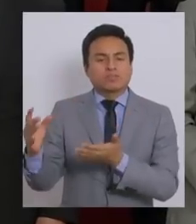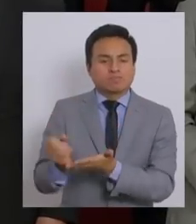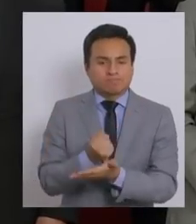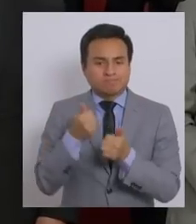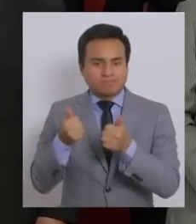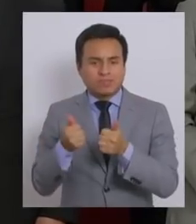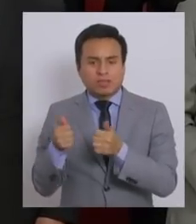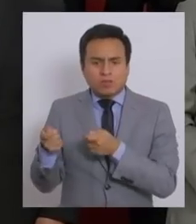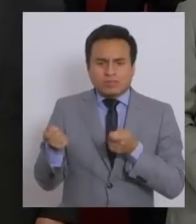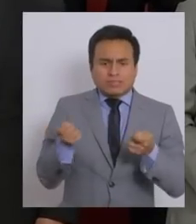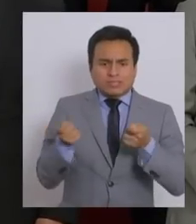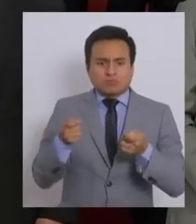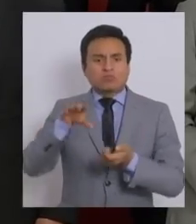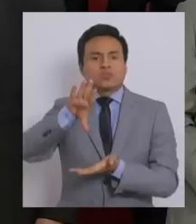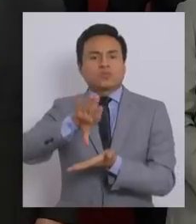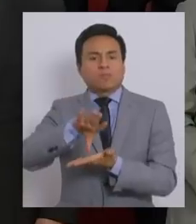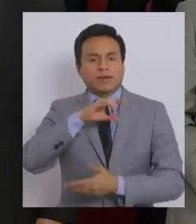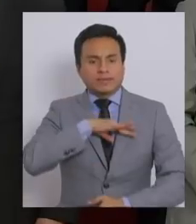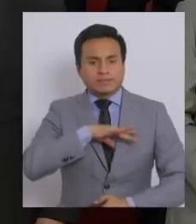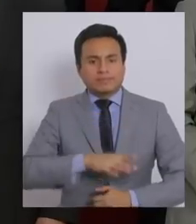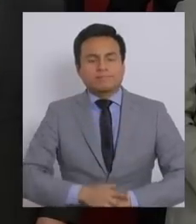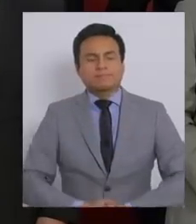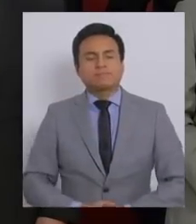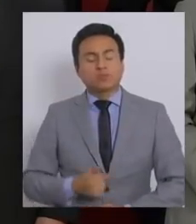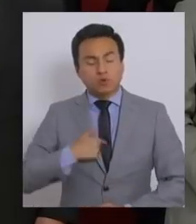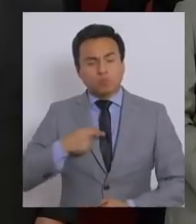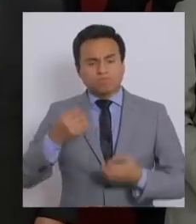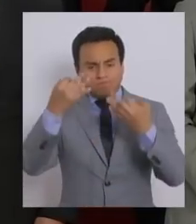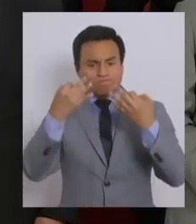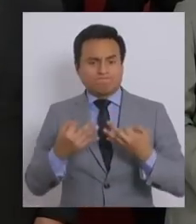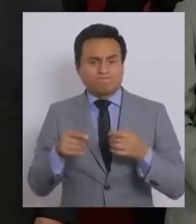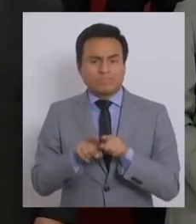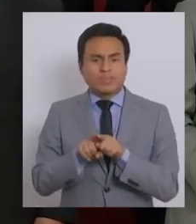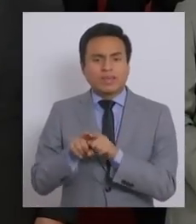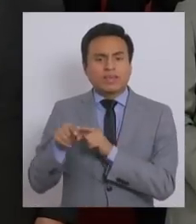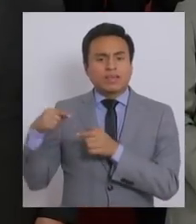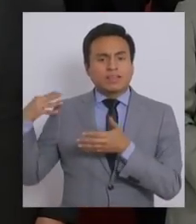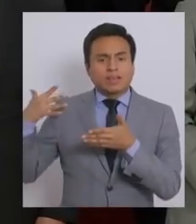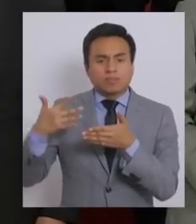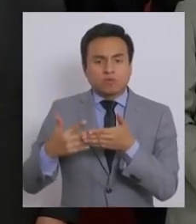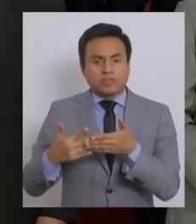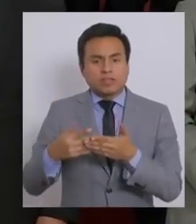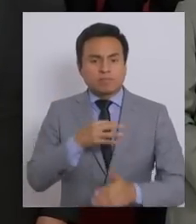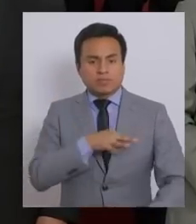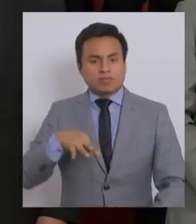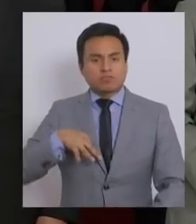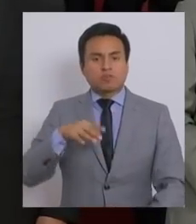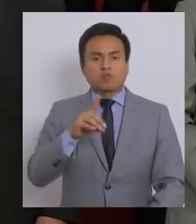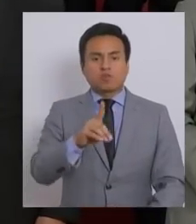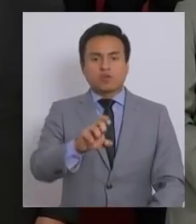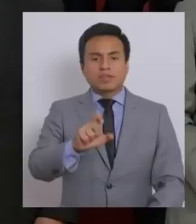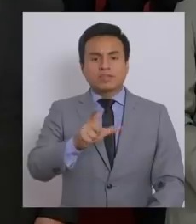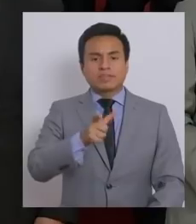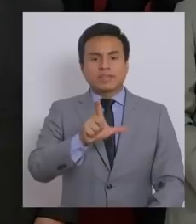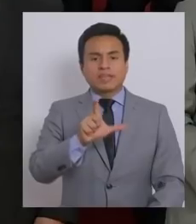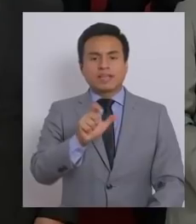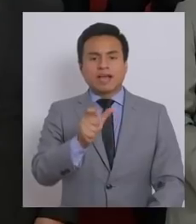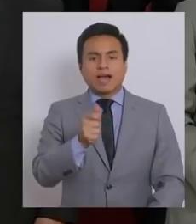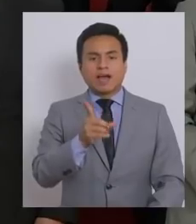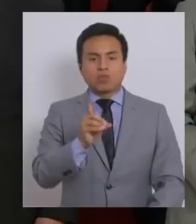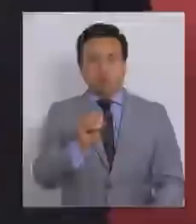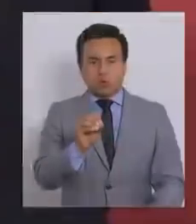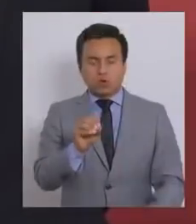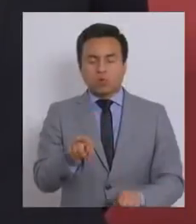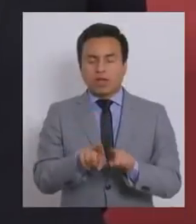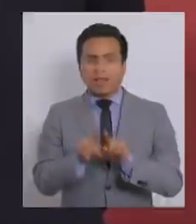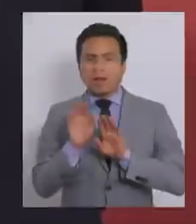en la conducción de nuestro país. Y yo estoy convencido que la trayectoria del ministro Delgado constituye un apoyo